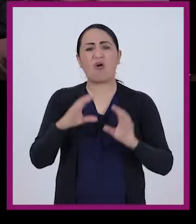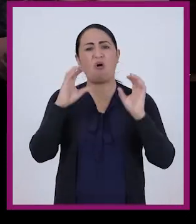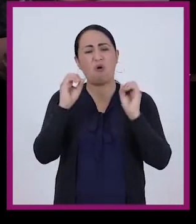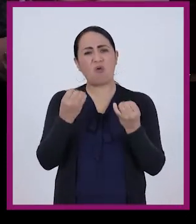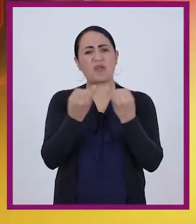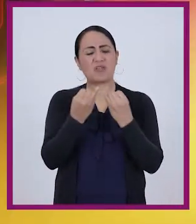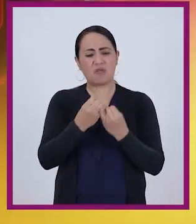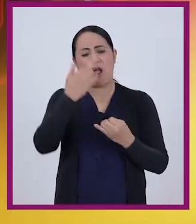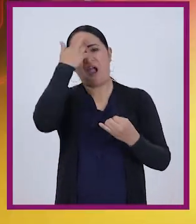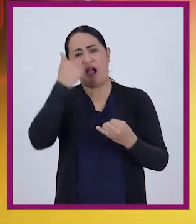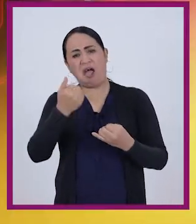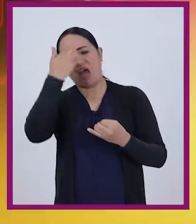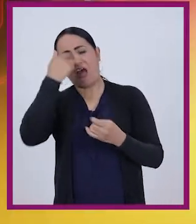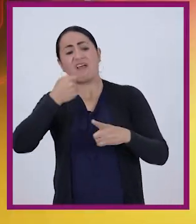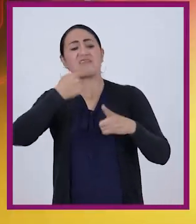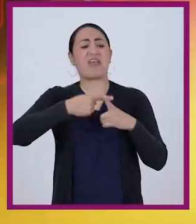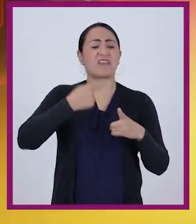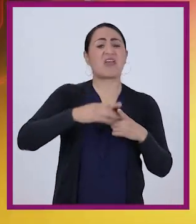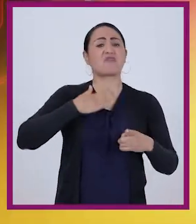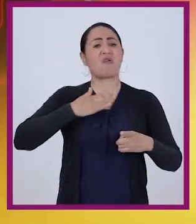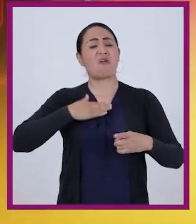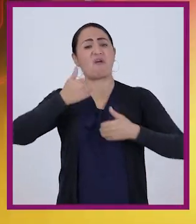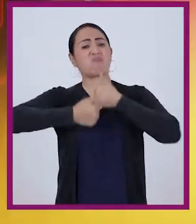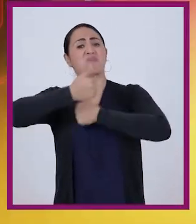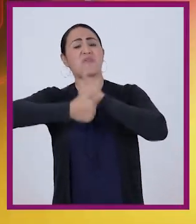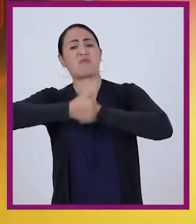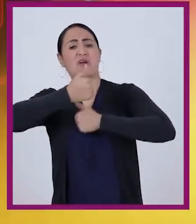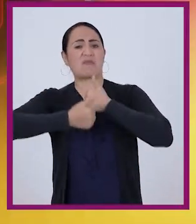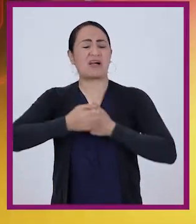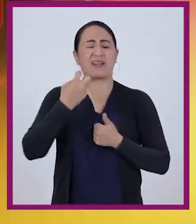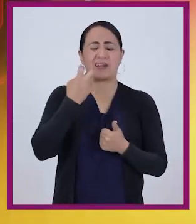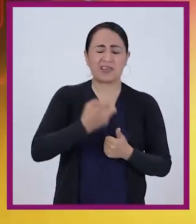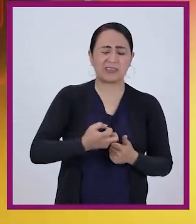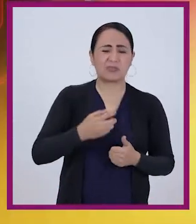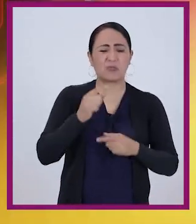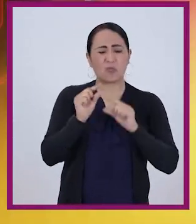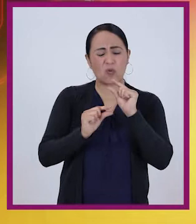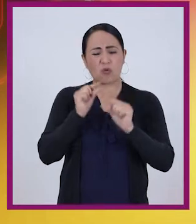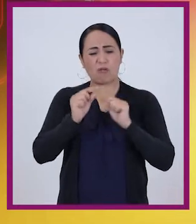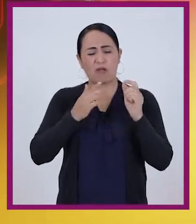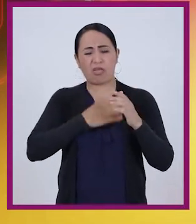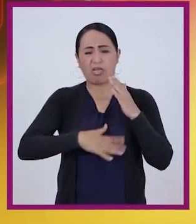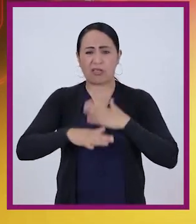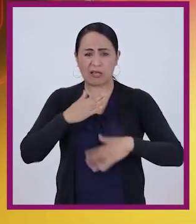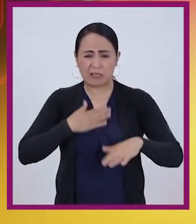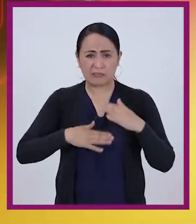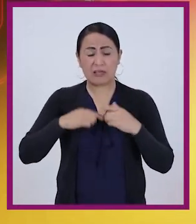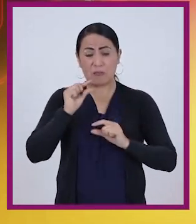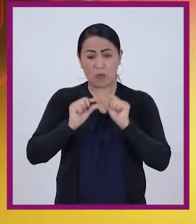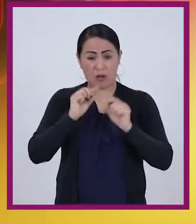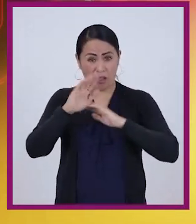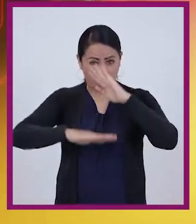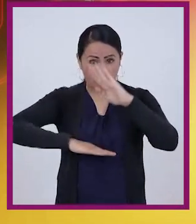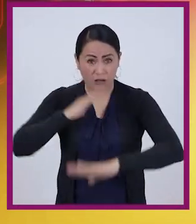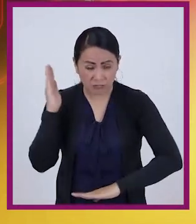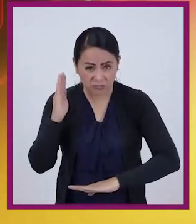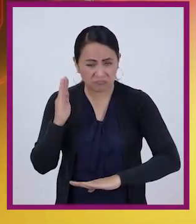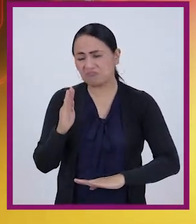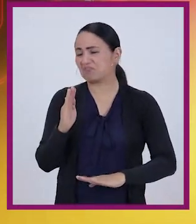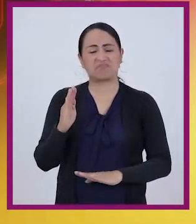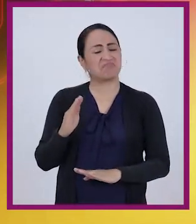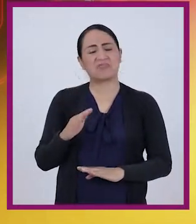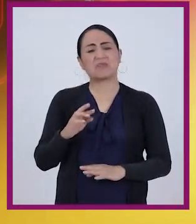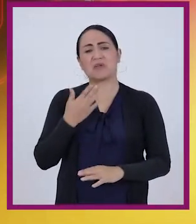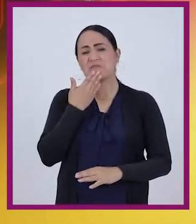ineficiente o con la disputa por tener siempre la razón. Estas dificultades desgastan y pueden llevarlos a un mal